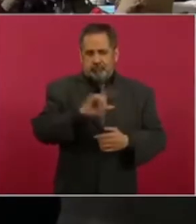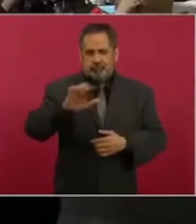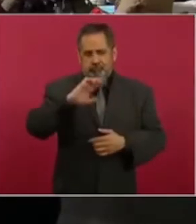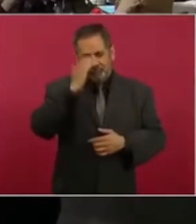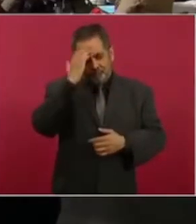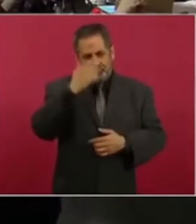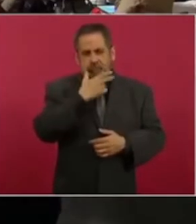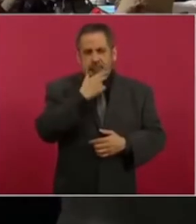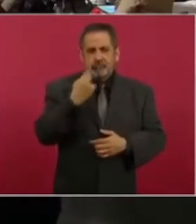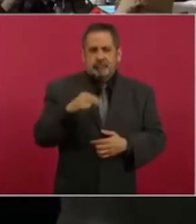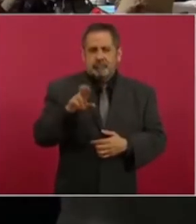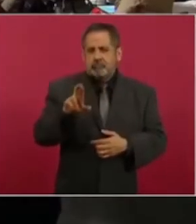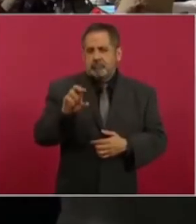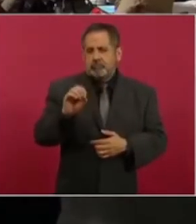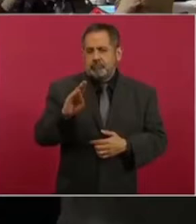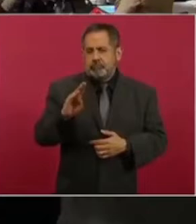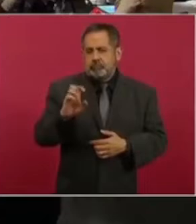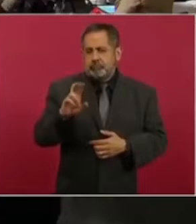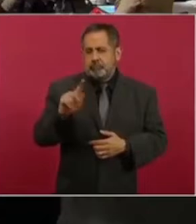Roberto Hernández,